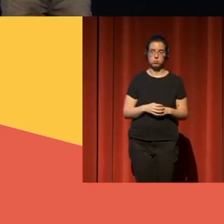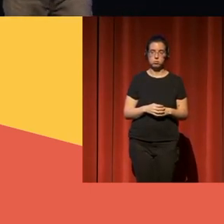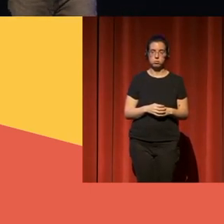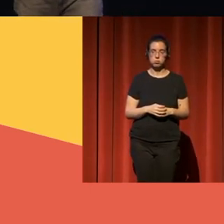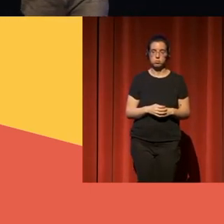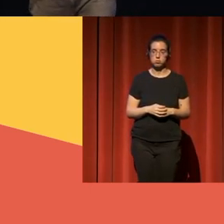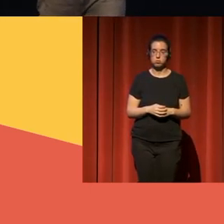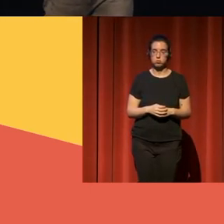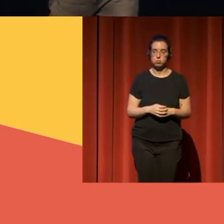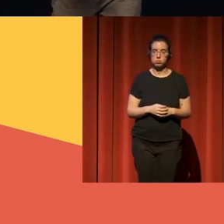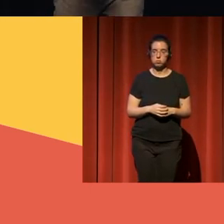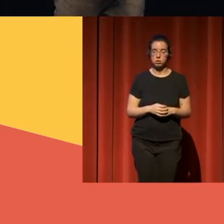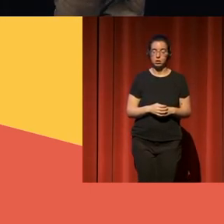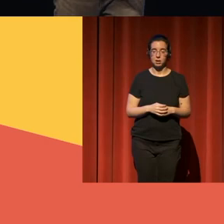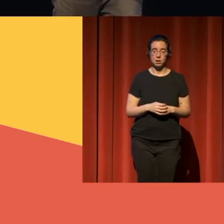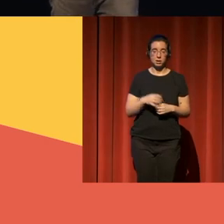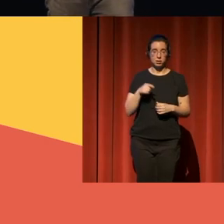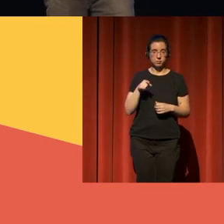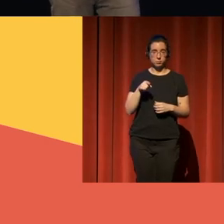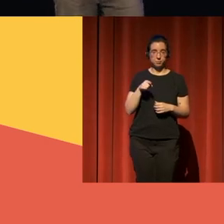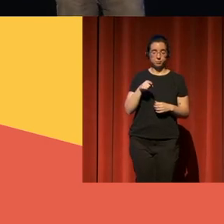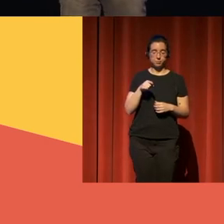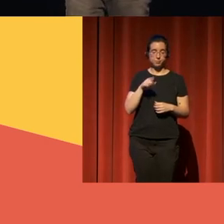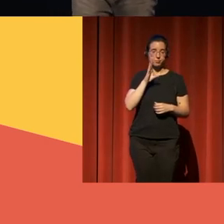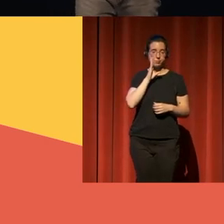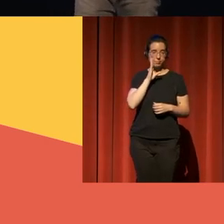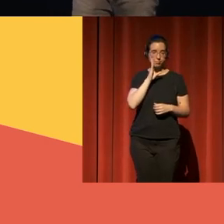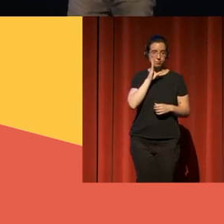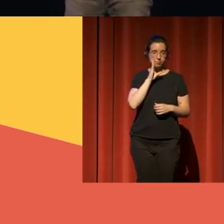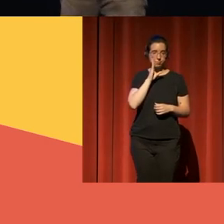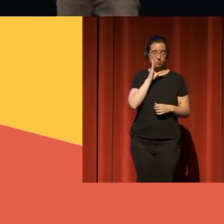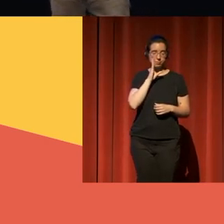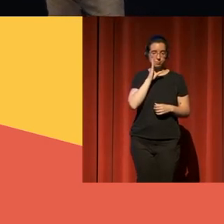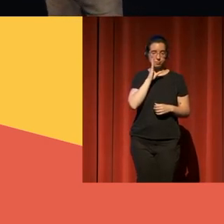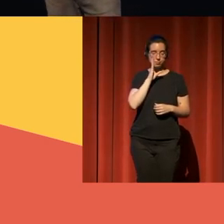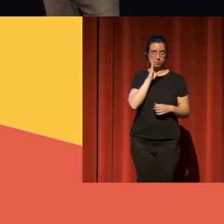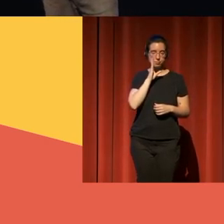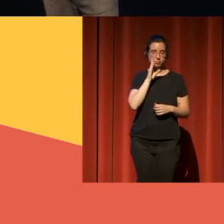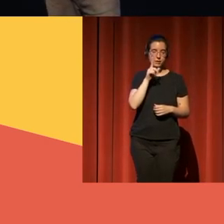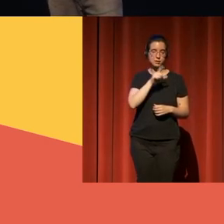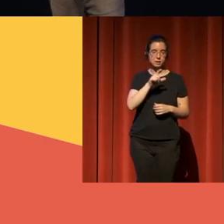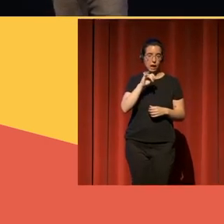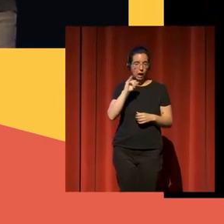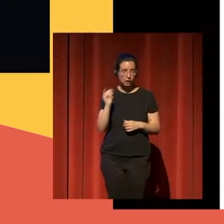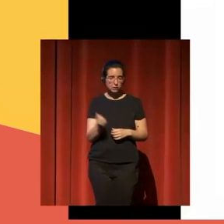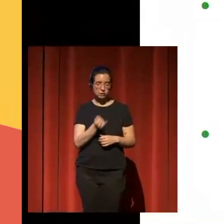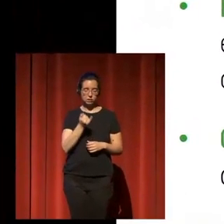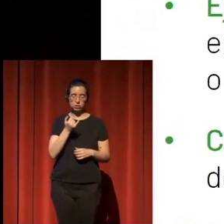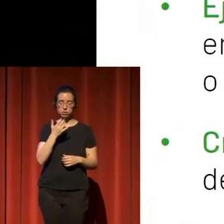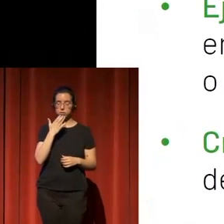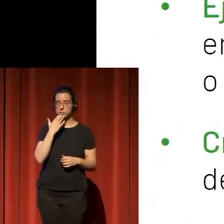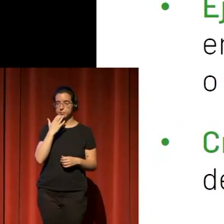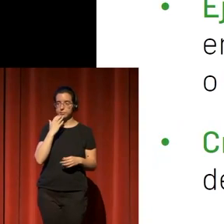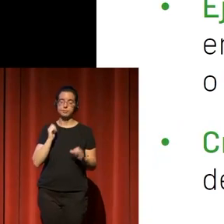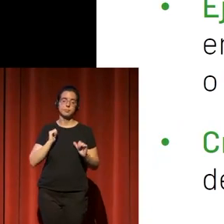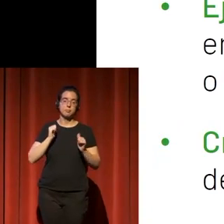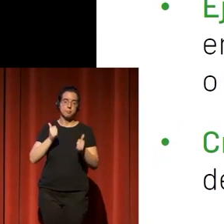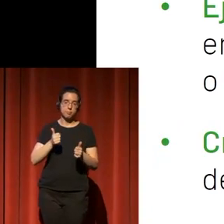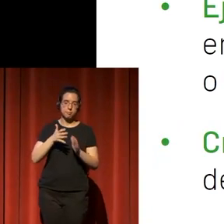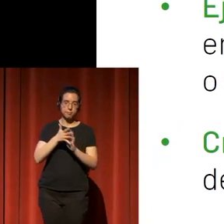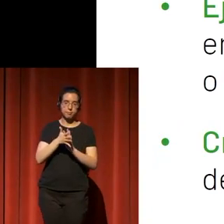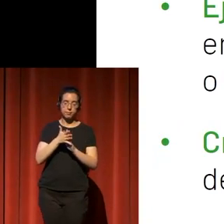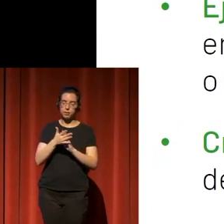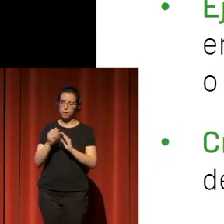em este desgaste bueno en general hay que empezar diciendo que eh prácticamente hay un relato